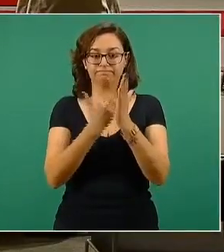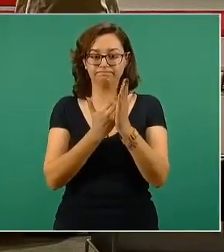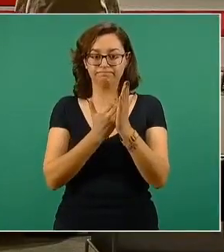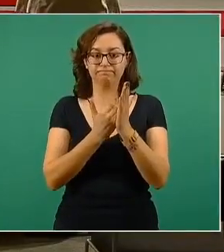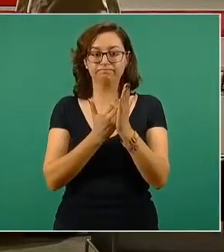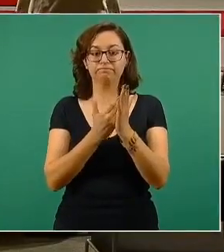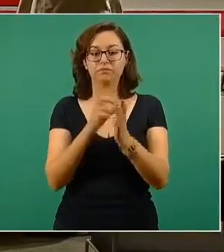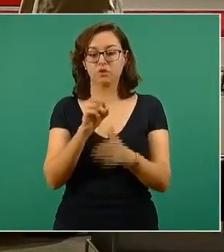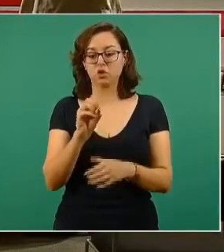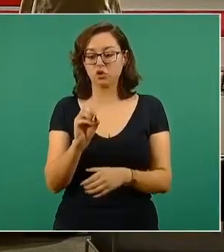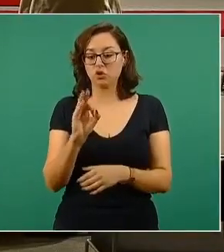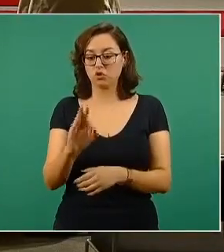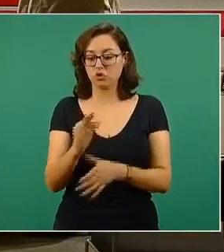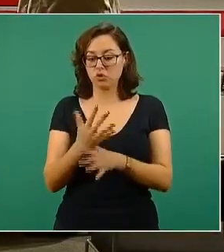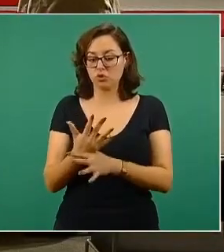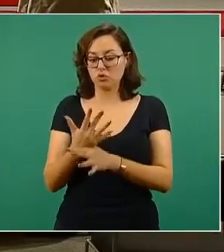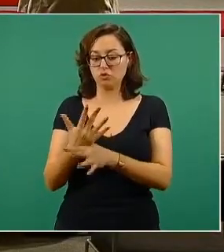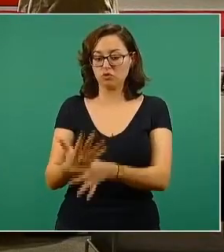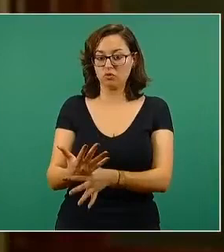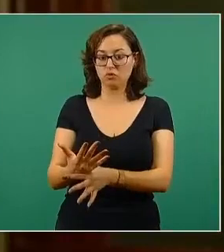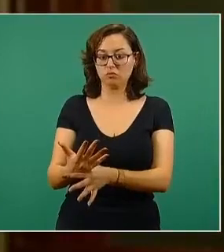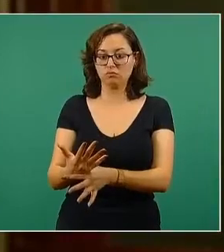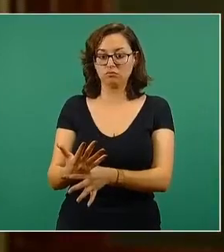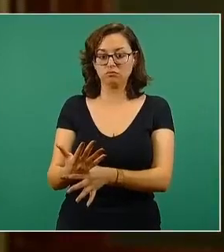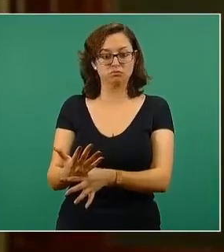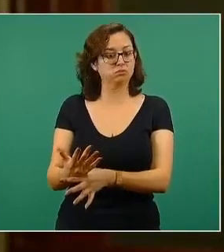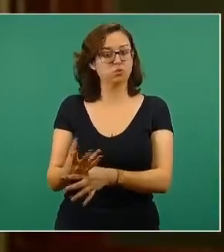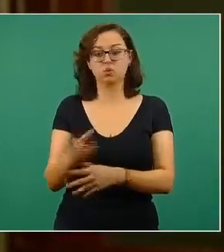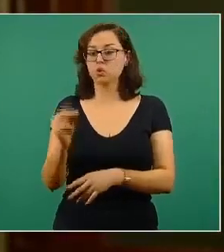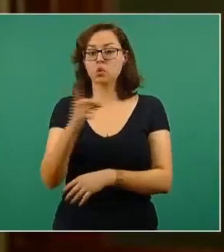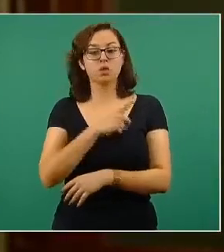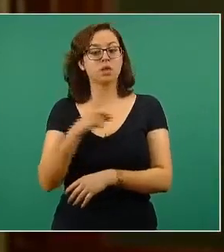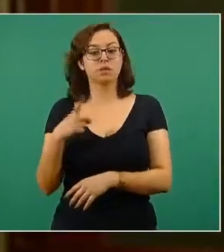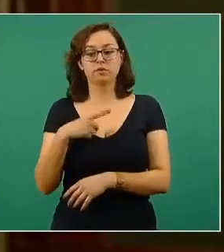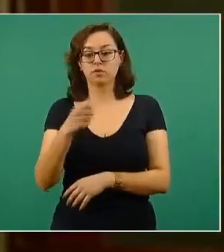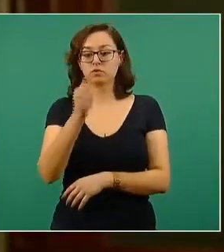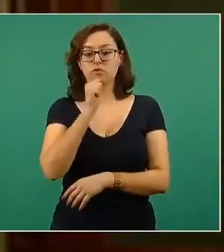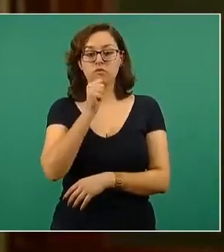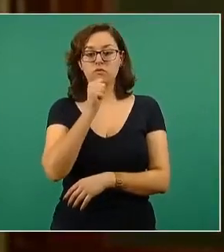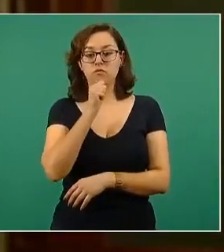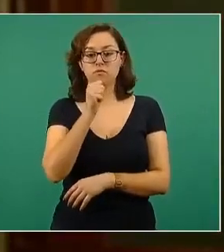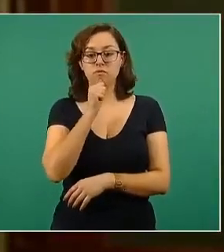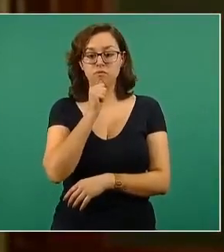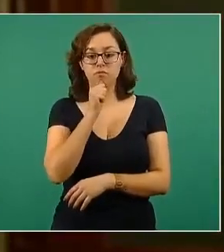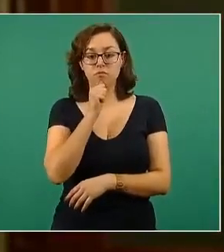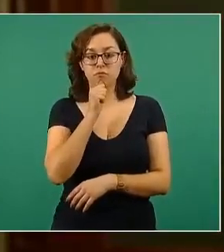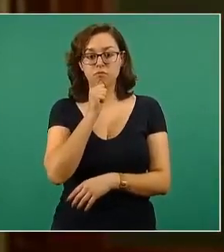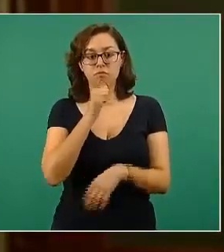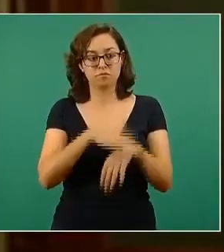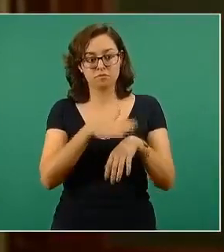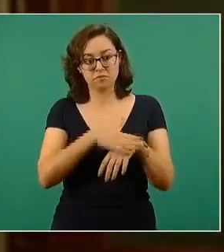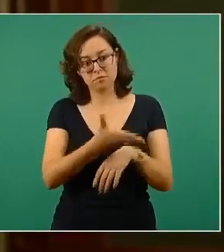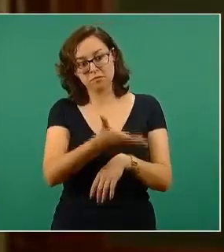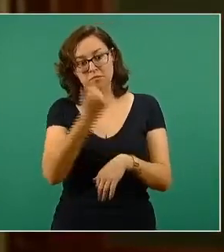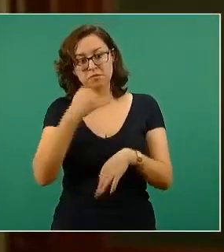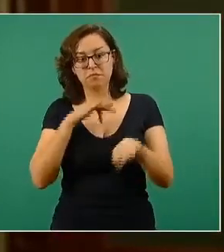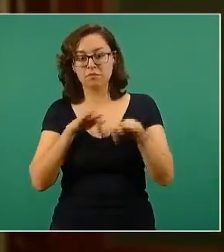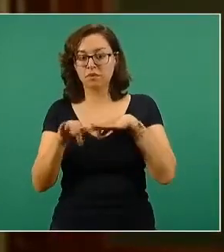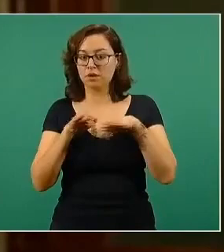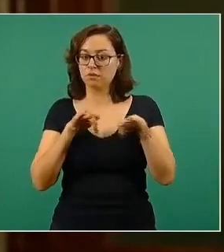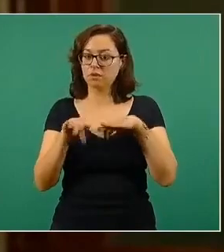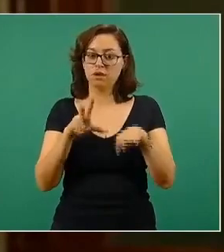del diario oficial de la Federación, no deben presentarse a trabajar, ahorita no deben ser llamados a trabajar en